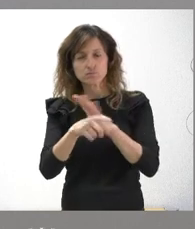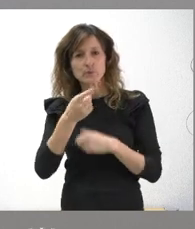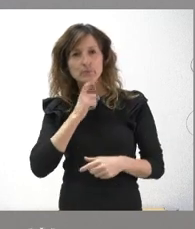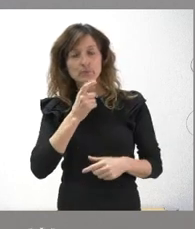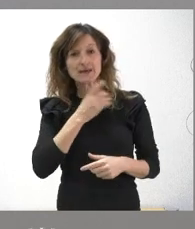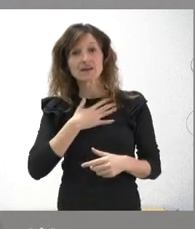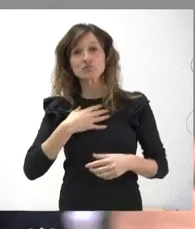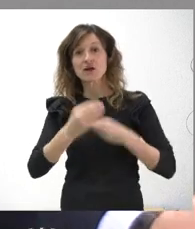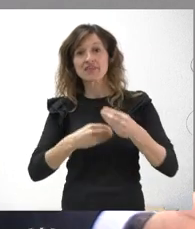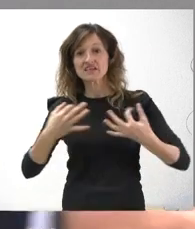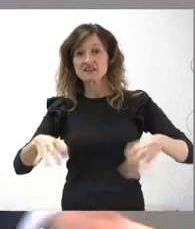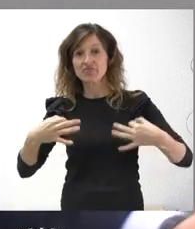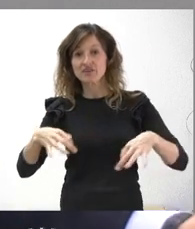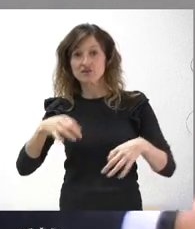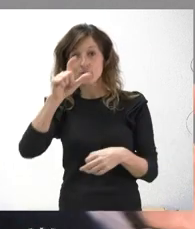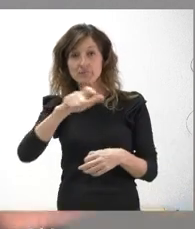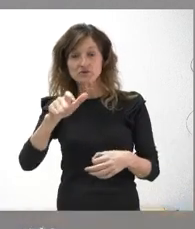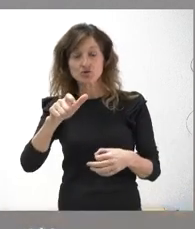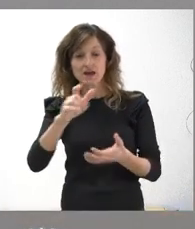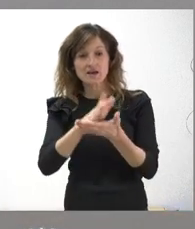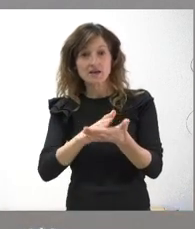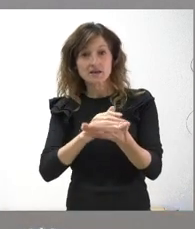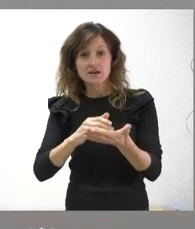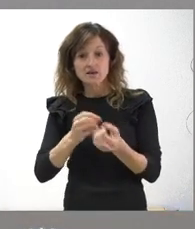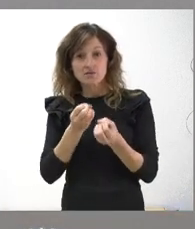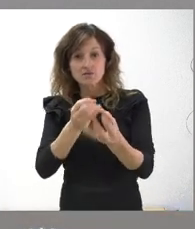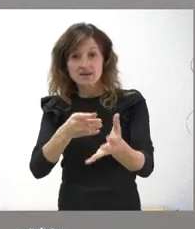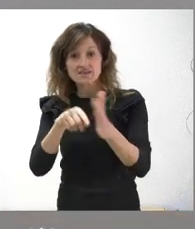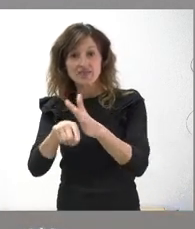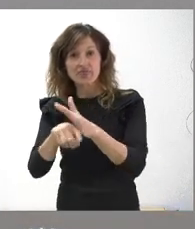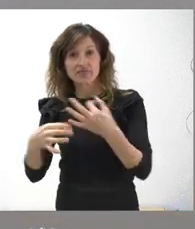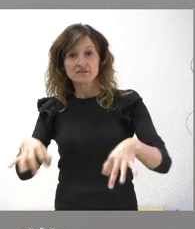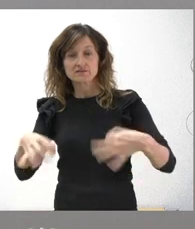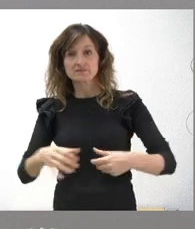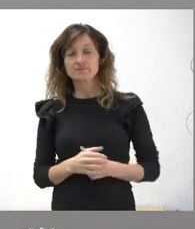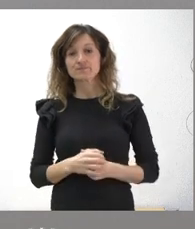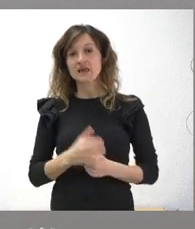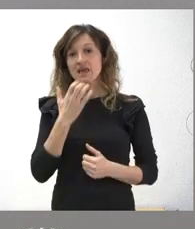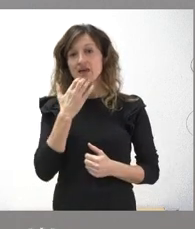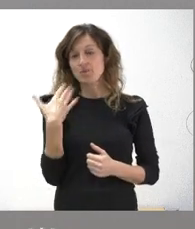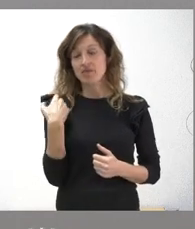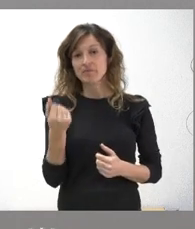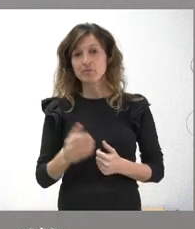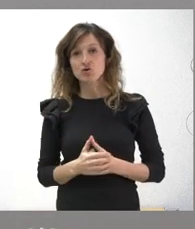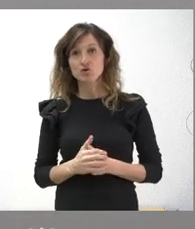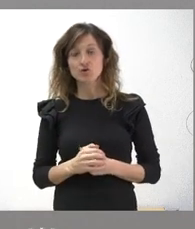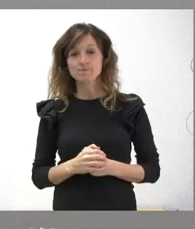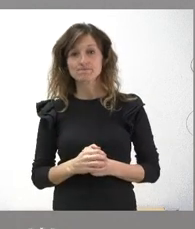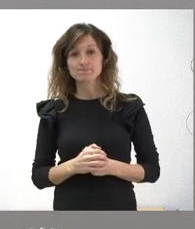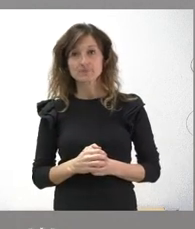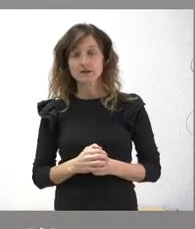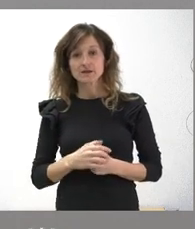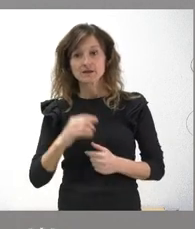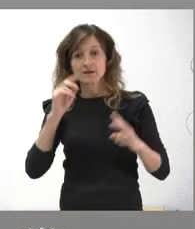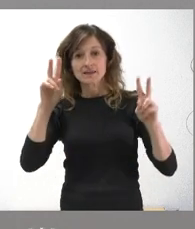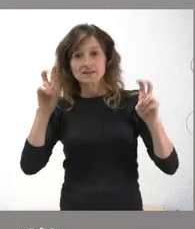queremos algo muy sencillo que esto llegue a la gente llega al territorio y que se simplifiquen los trámites fíjese un ejemplo lo hemos tenido recientemente con este perte